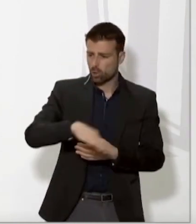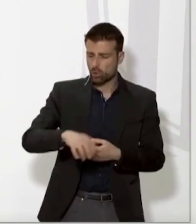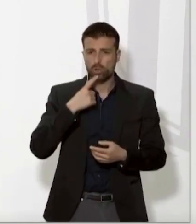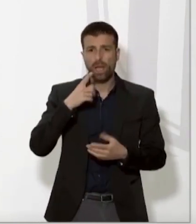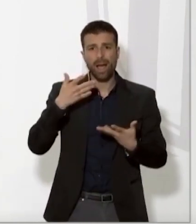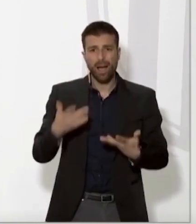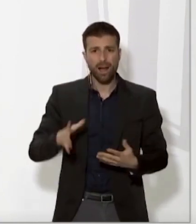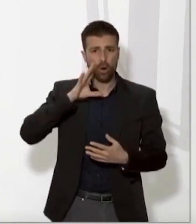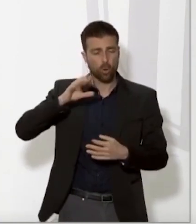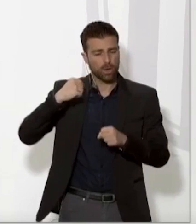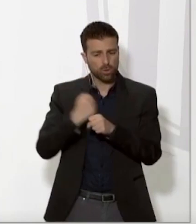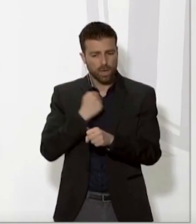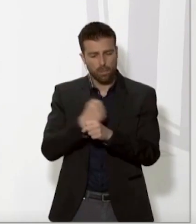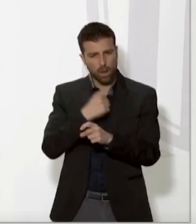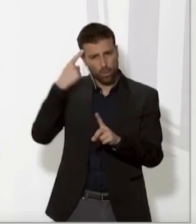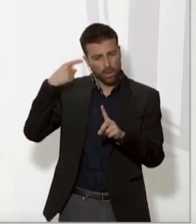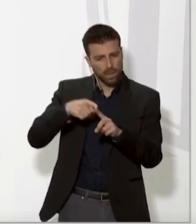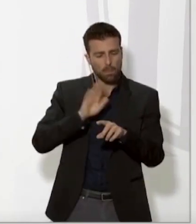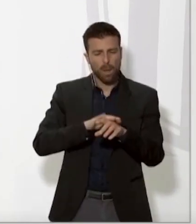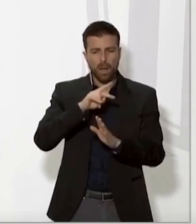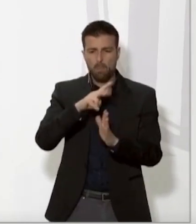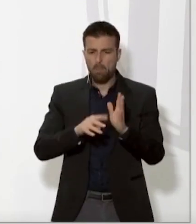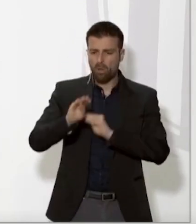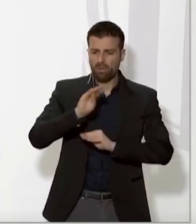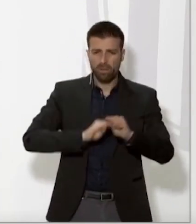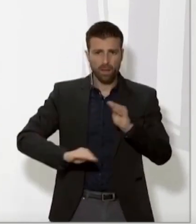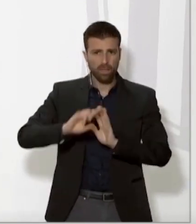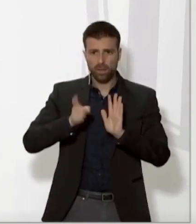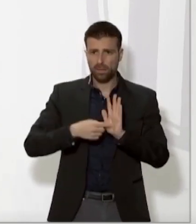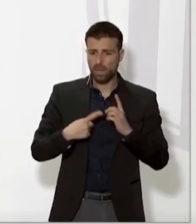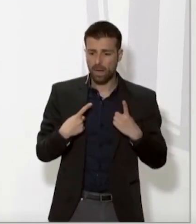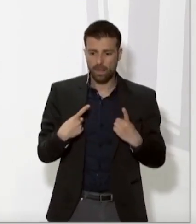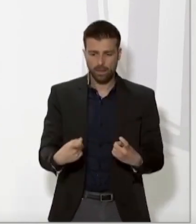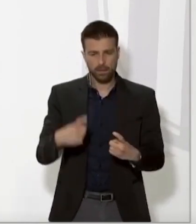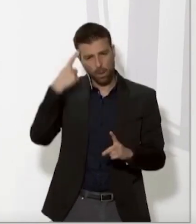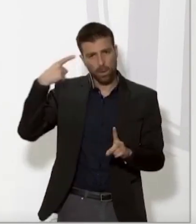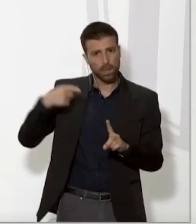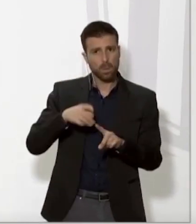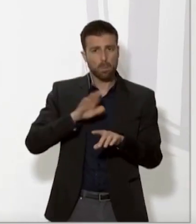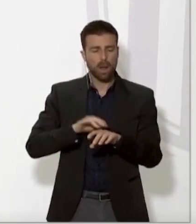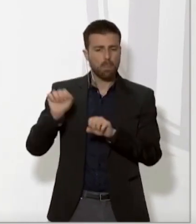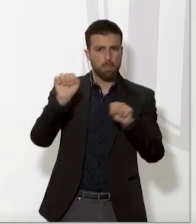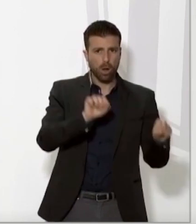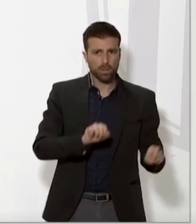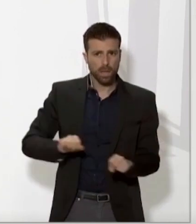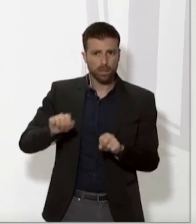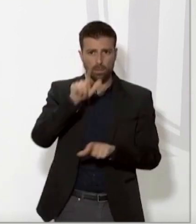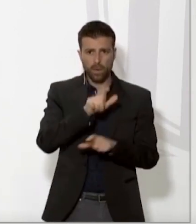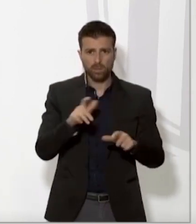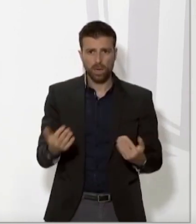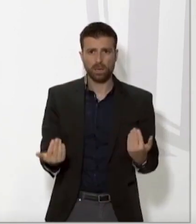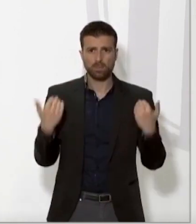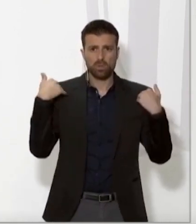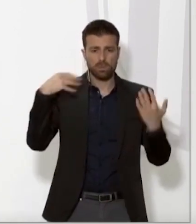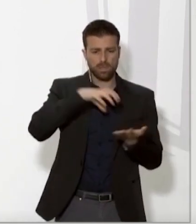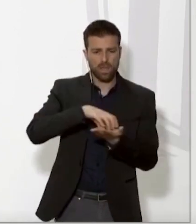en las última de estas modificaciones legislativas necesarias para proteger a los responsables de los